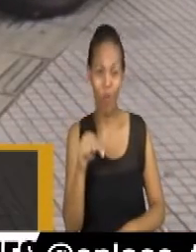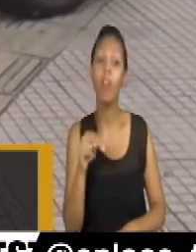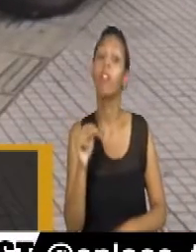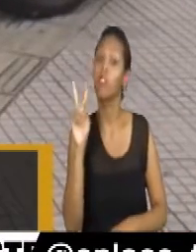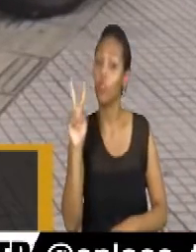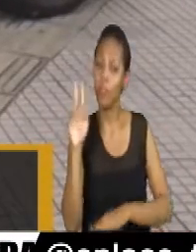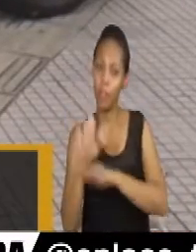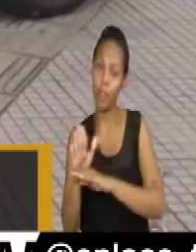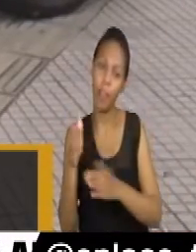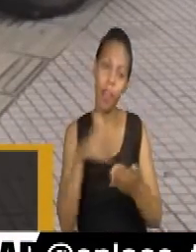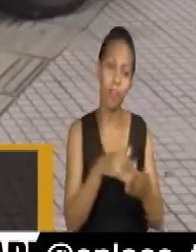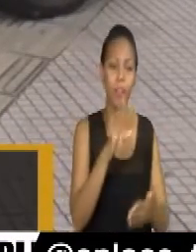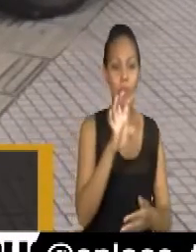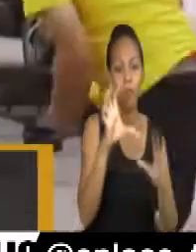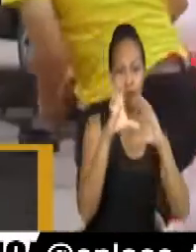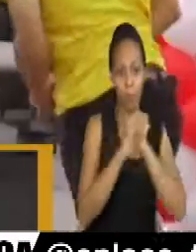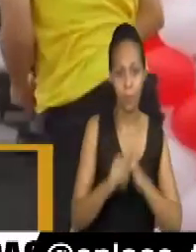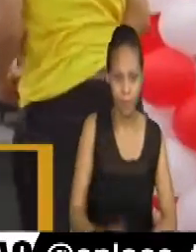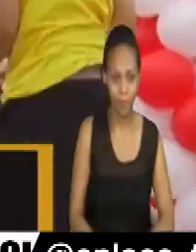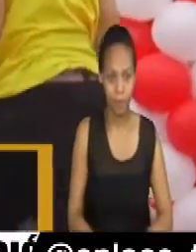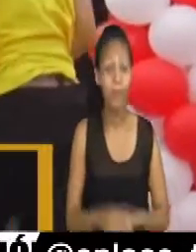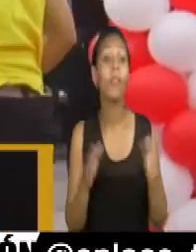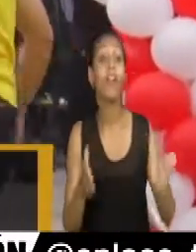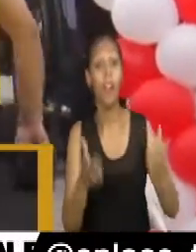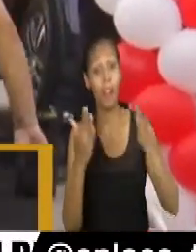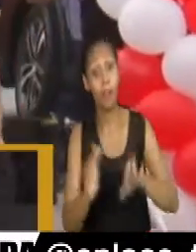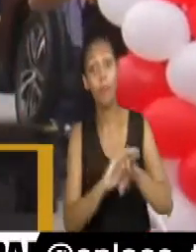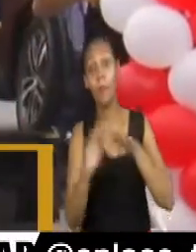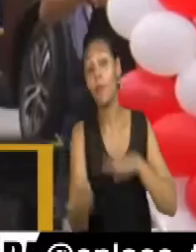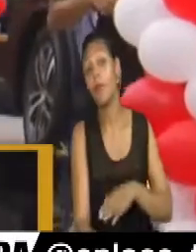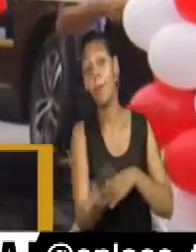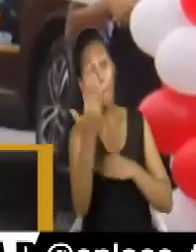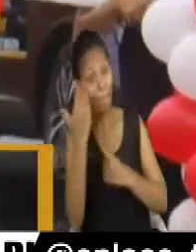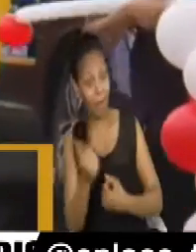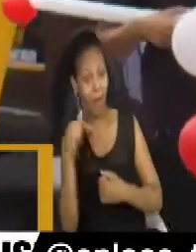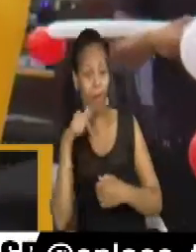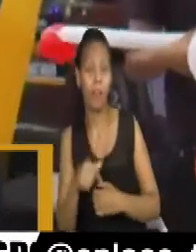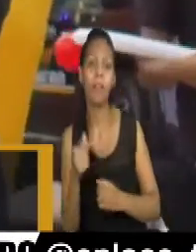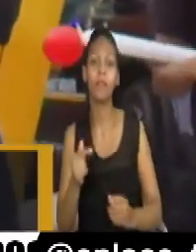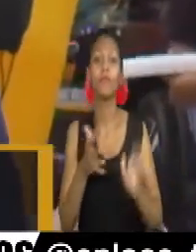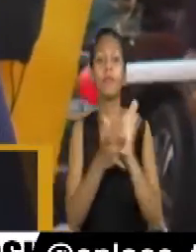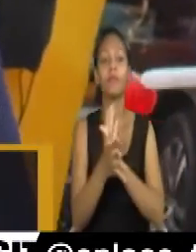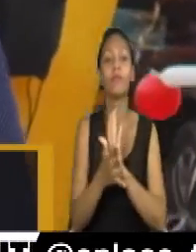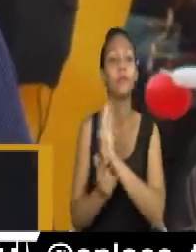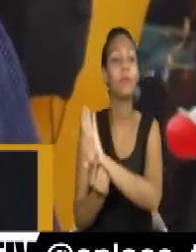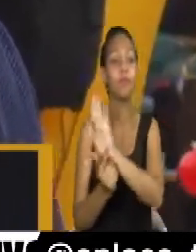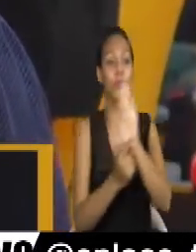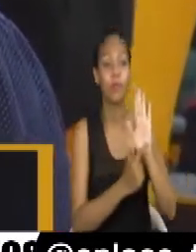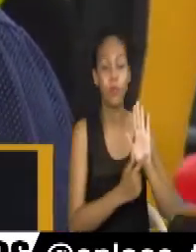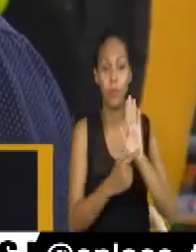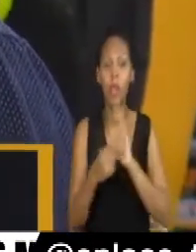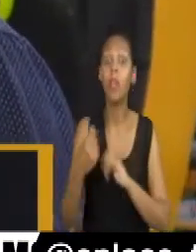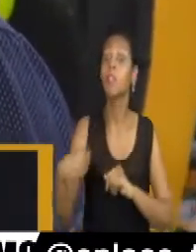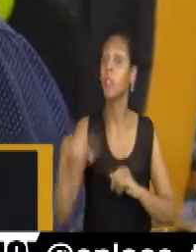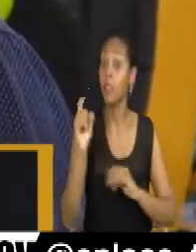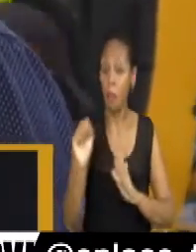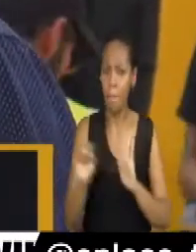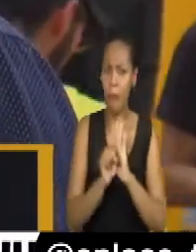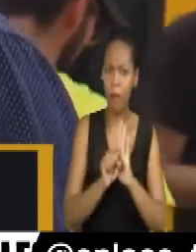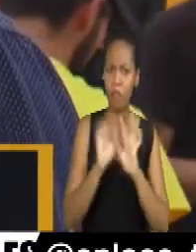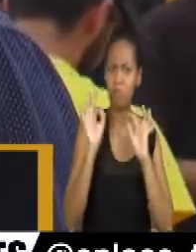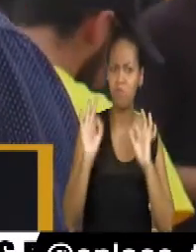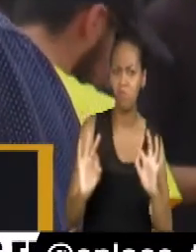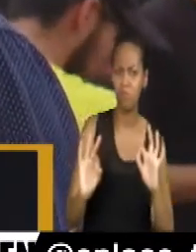invitación entonces. Bueno, invitarlos al segundo ExpoCar Mi San Silvestre 2017, 16 grandes marcas, y algo importante, tienen